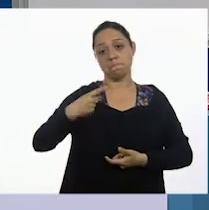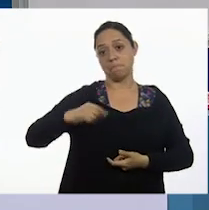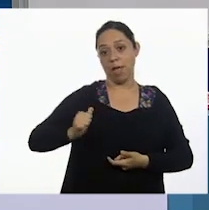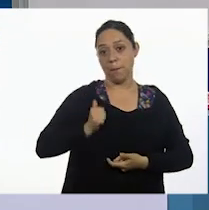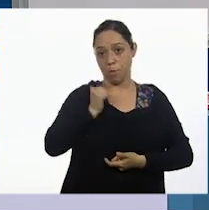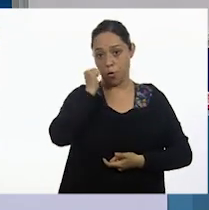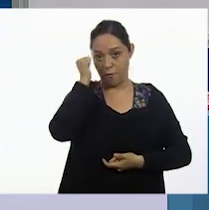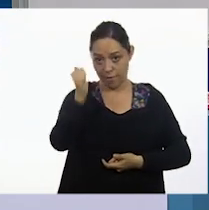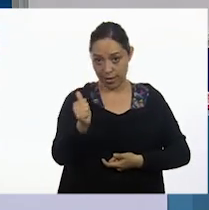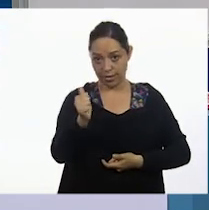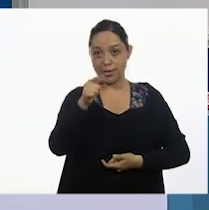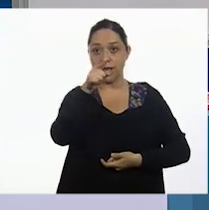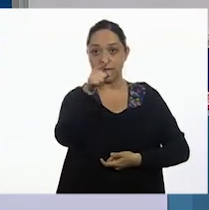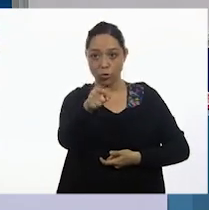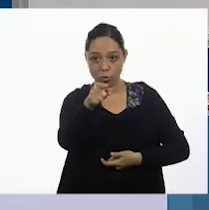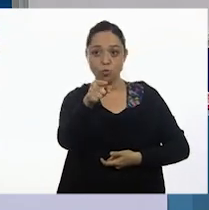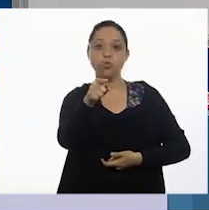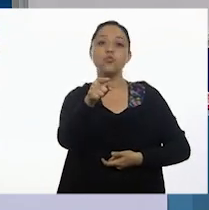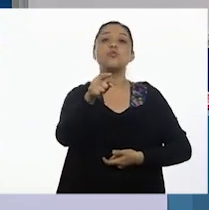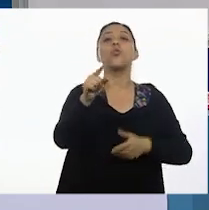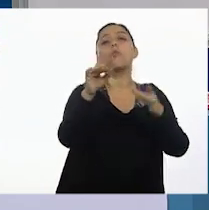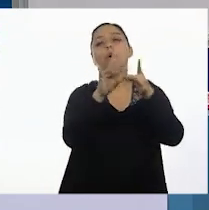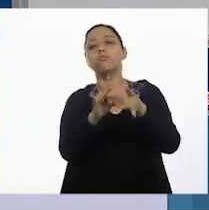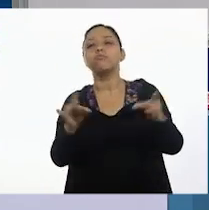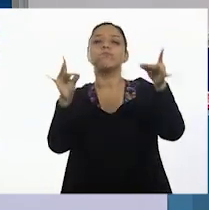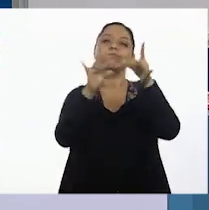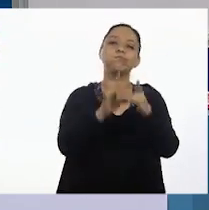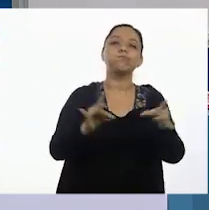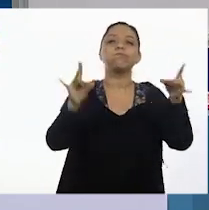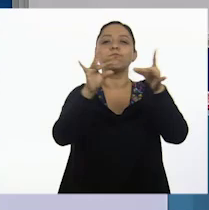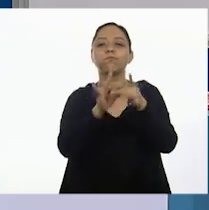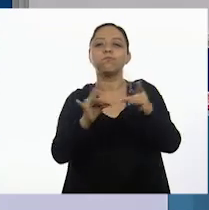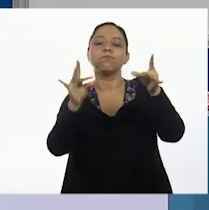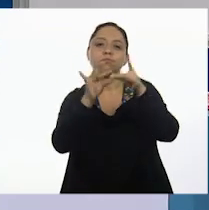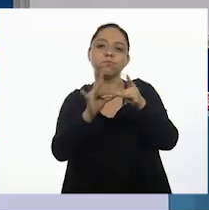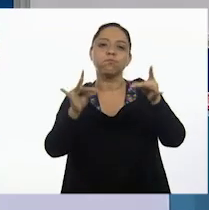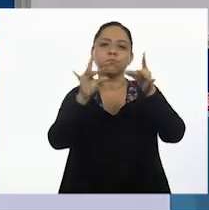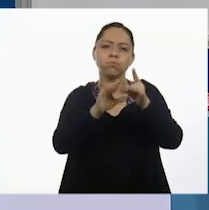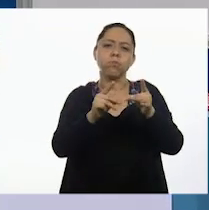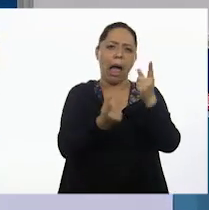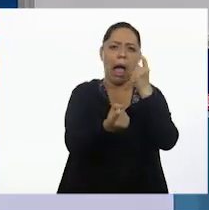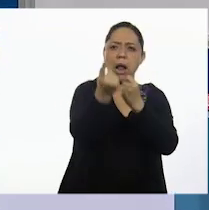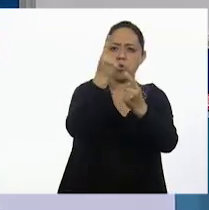y compartan en familia sus relatos. Nunca falta quien tenga conocimiento de alguno.